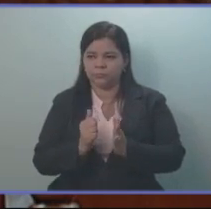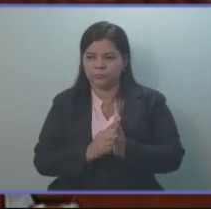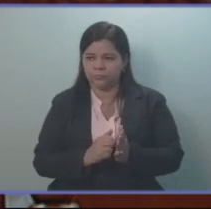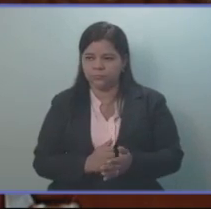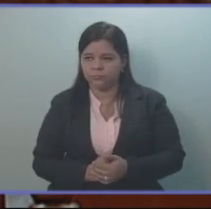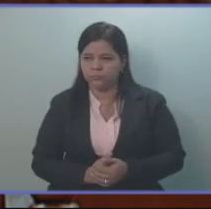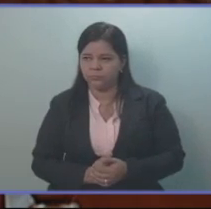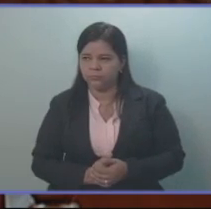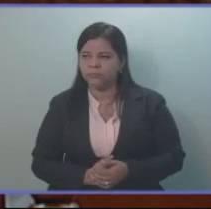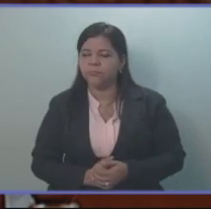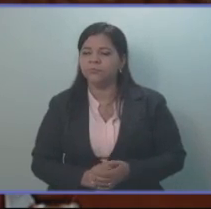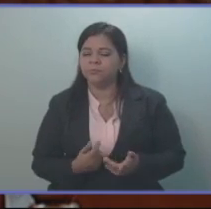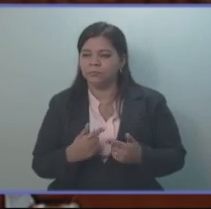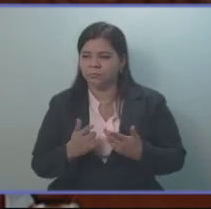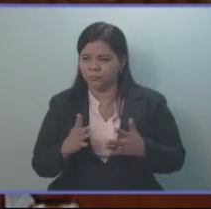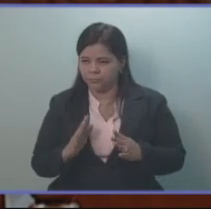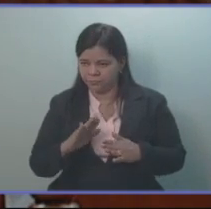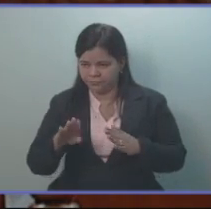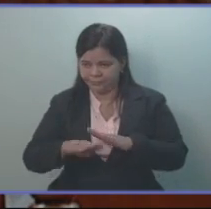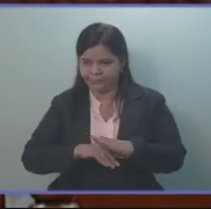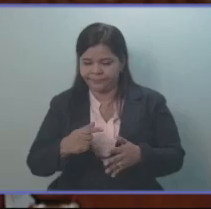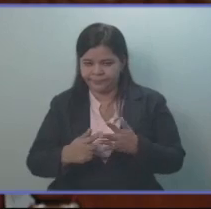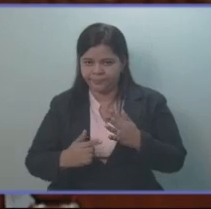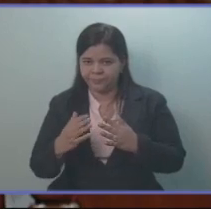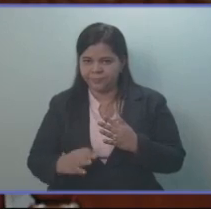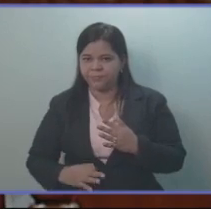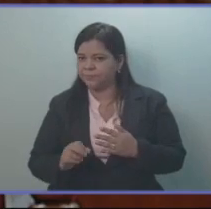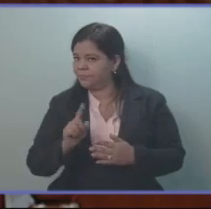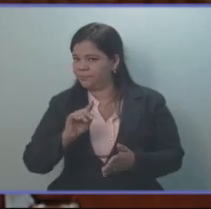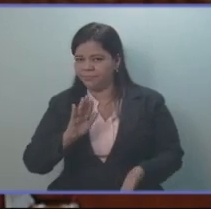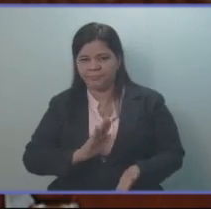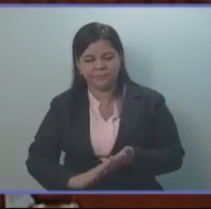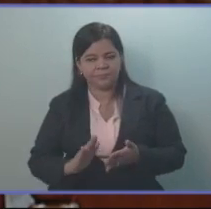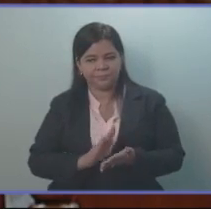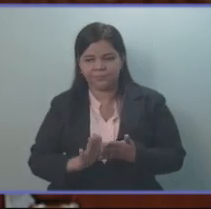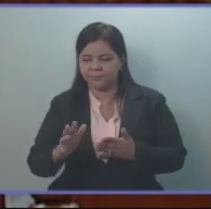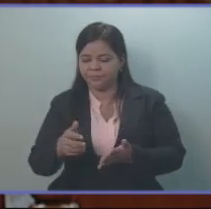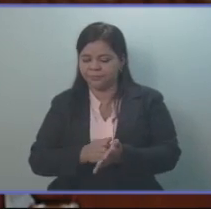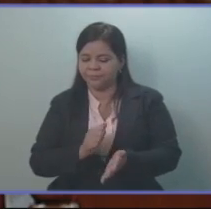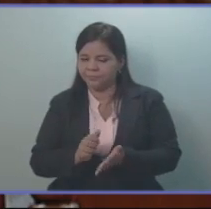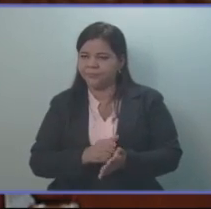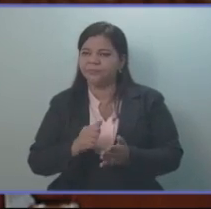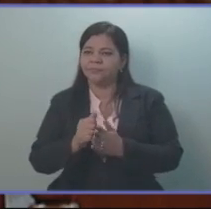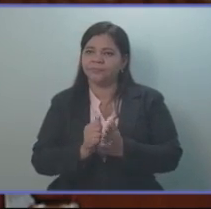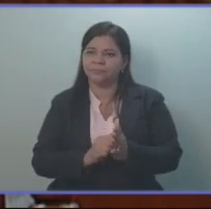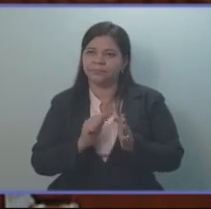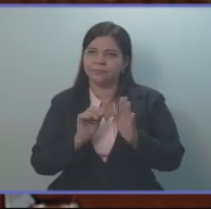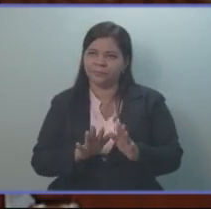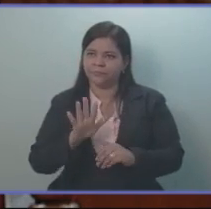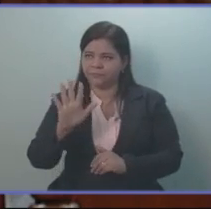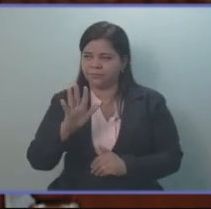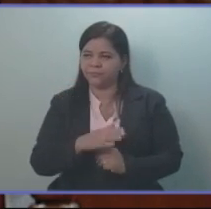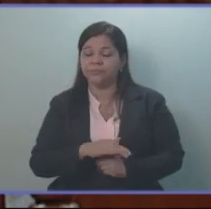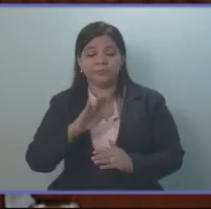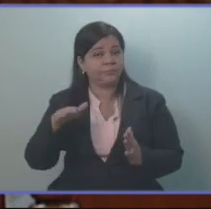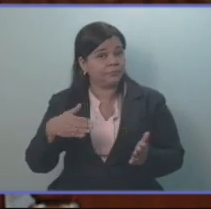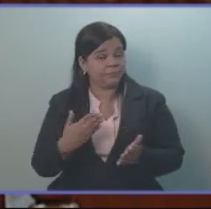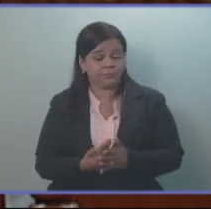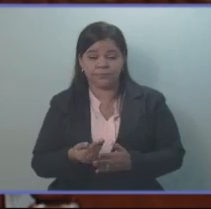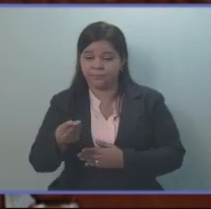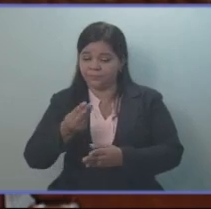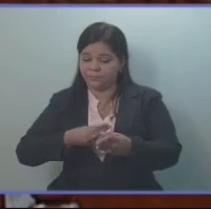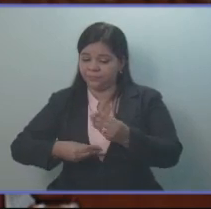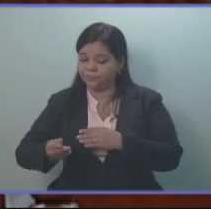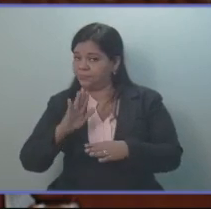18 y 19 de esta ley. Exención de pago en aranceles registrales, artículo 15. Todas las transferencias y